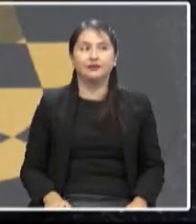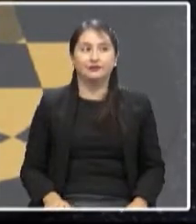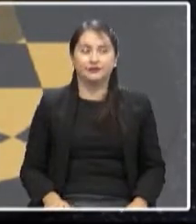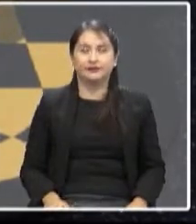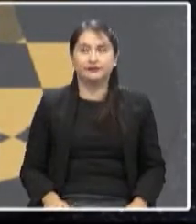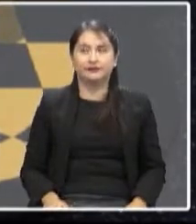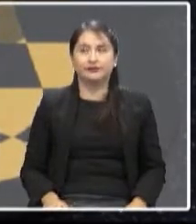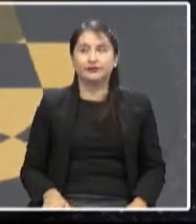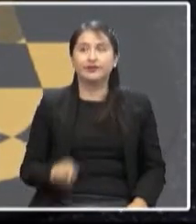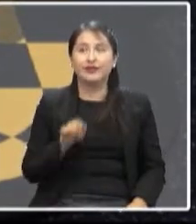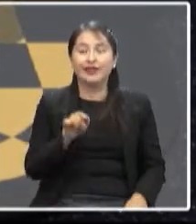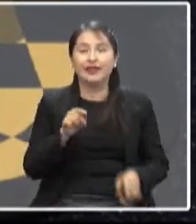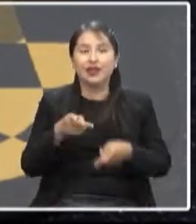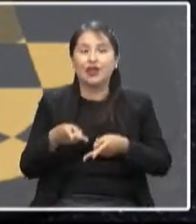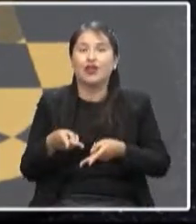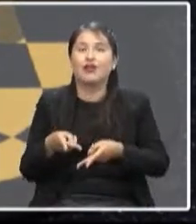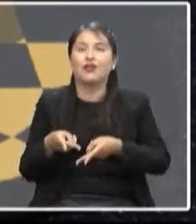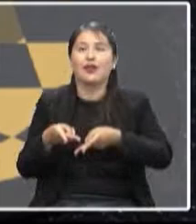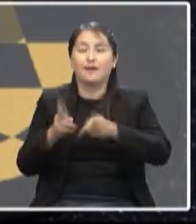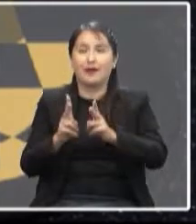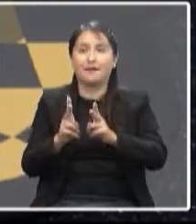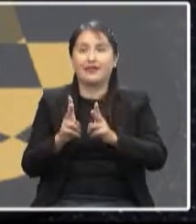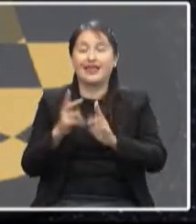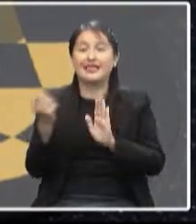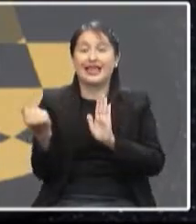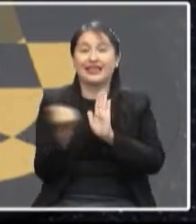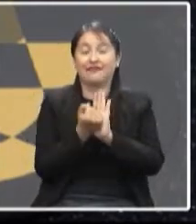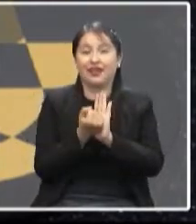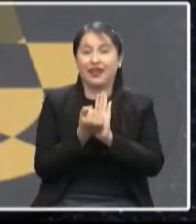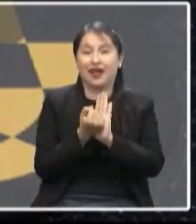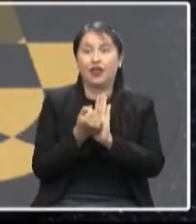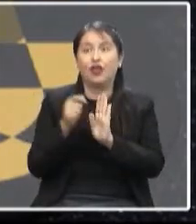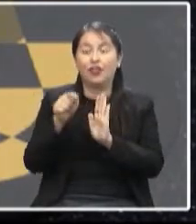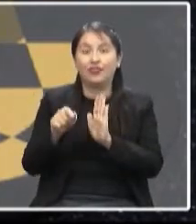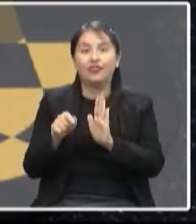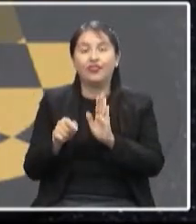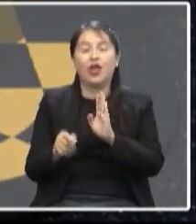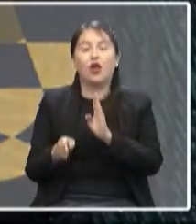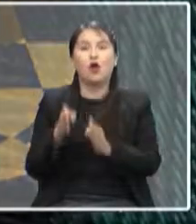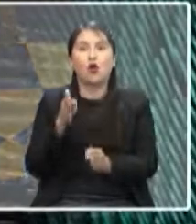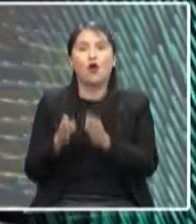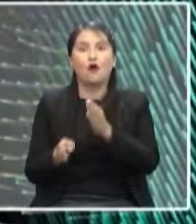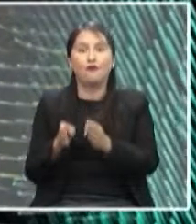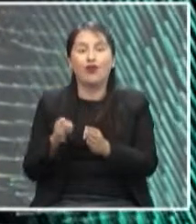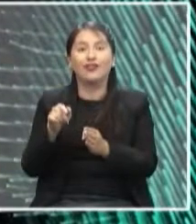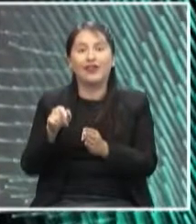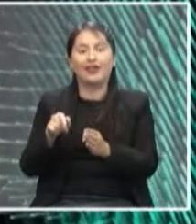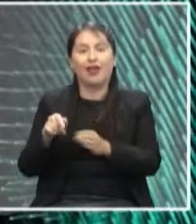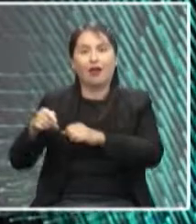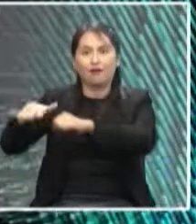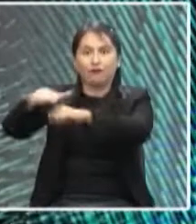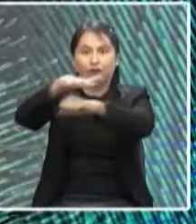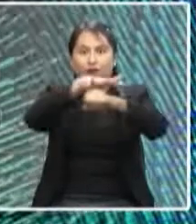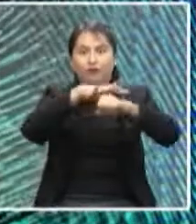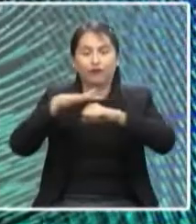nos permitió obtener la certificación de este tipo de robot que vuela en el cielo sin que nadie le diga dónde está ni dónde va. Comenzamos